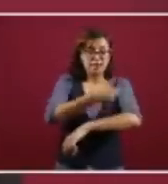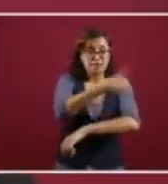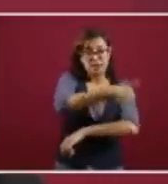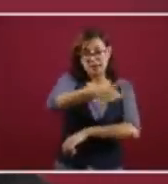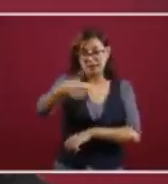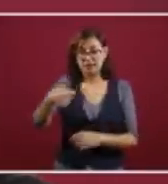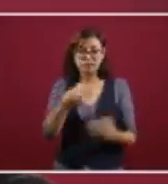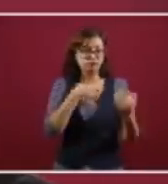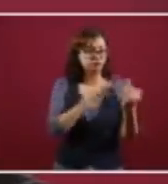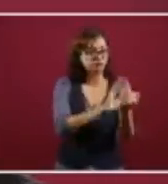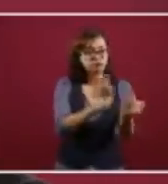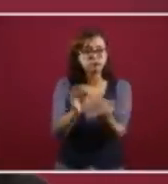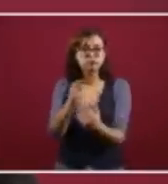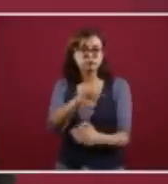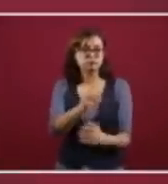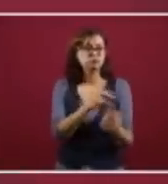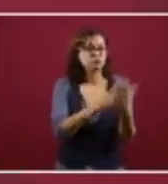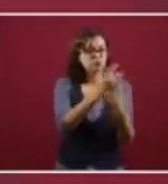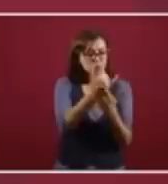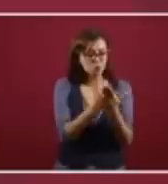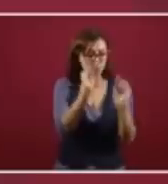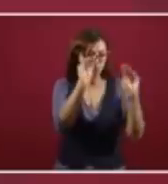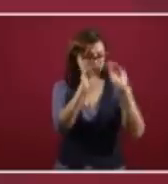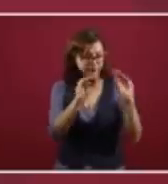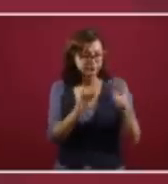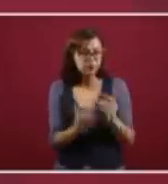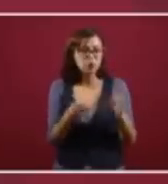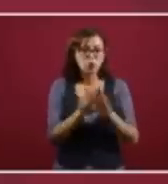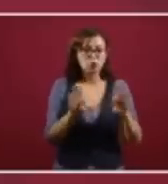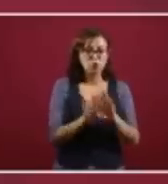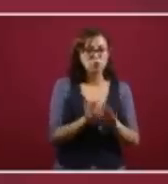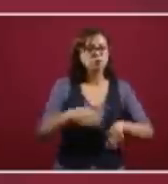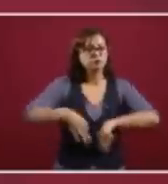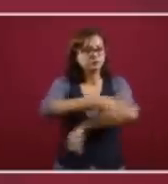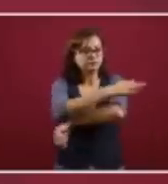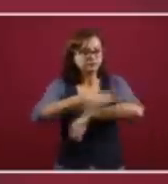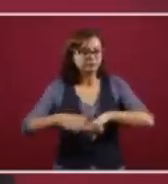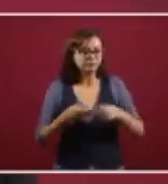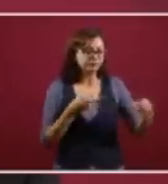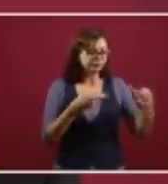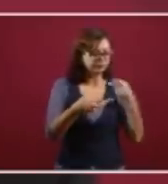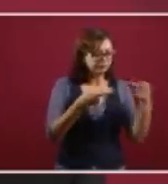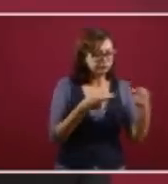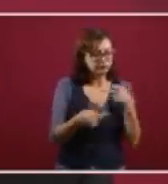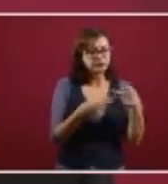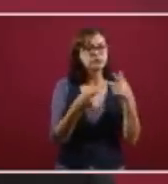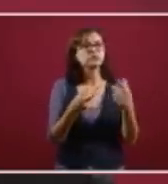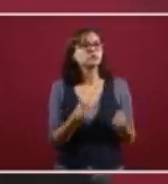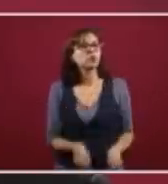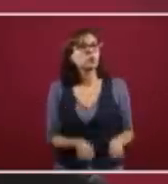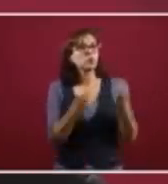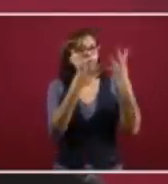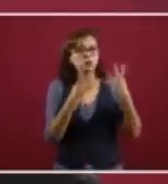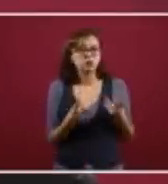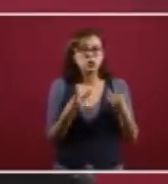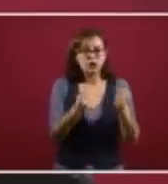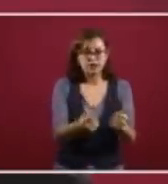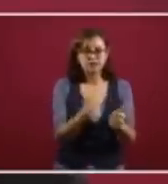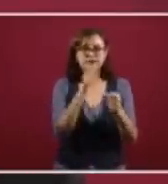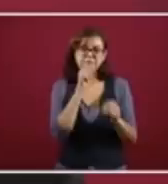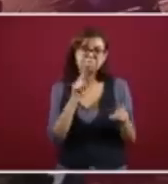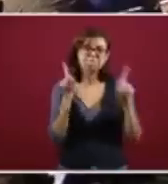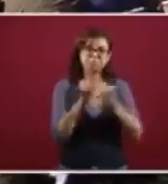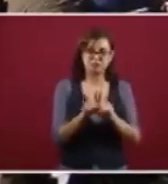proyecto con cada una de las familias, hacemos el proyecto ejecutivo, cuantificamos los recursos y destinamos, digamos, un